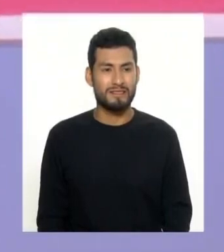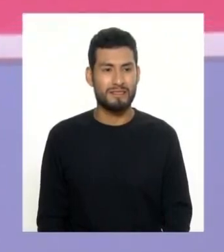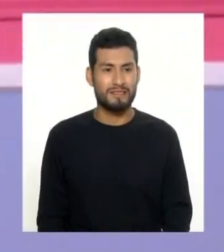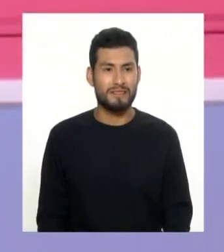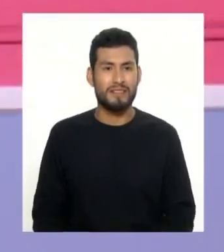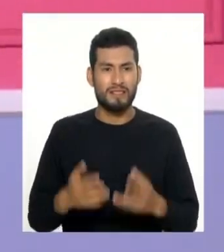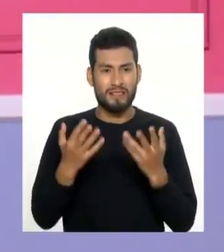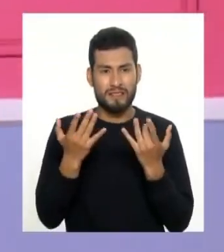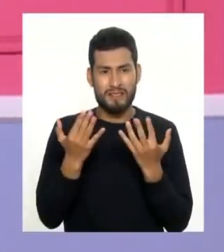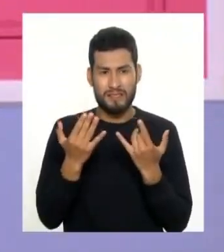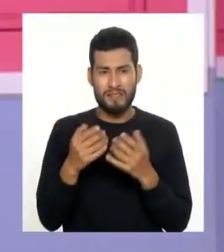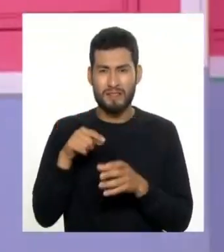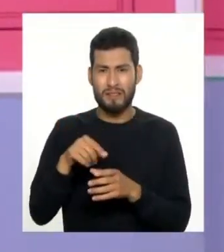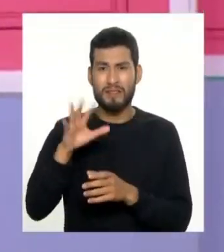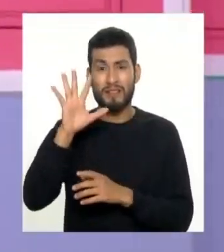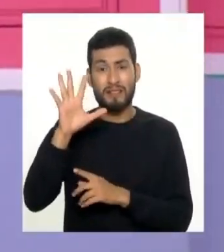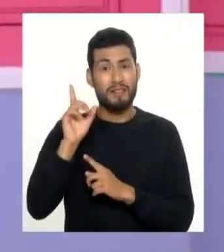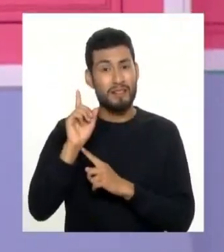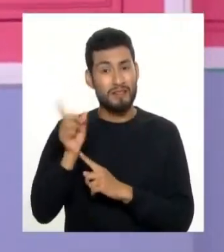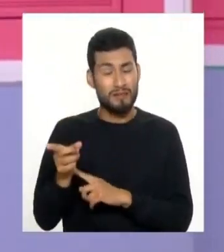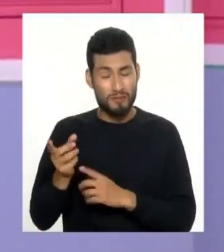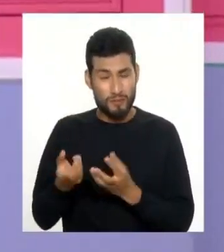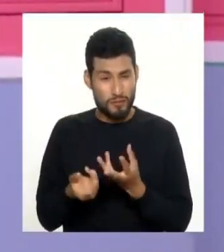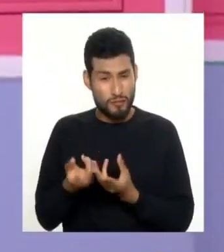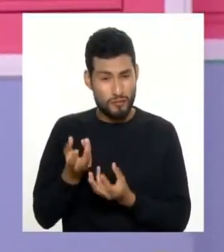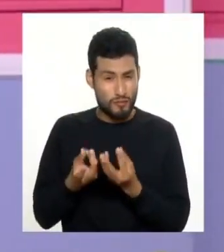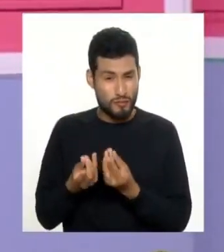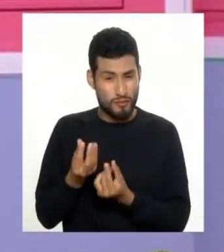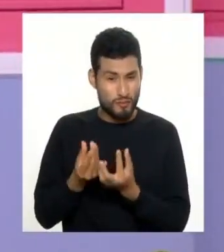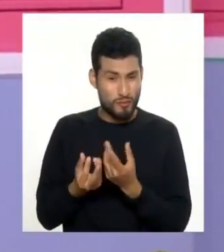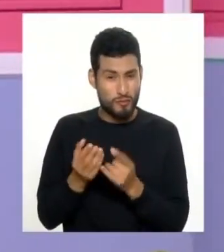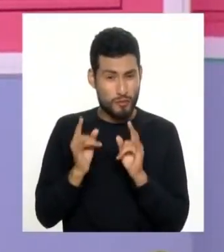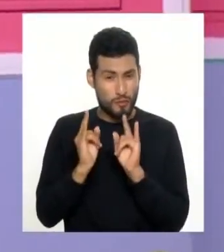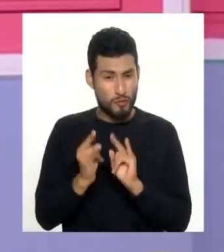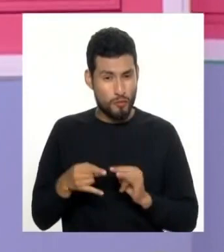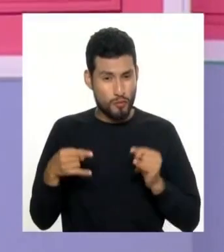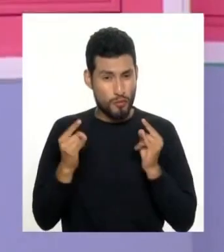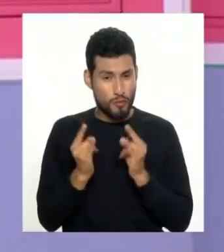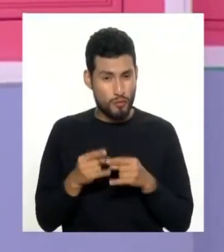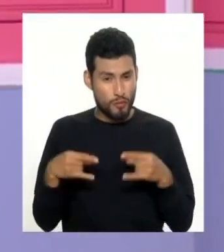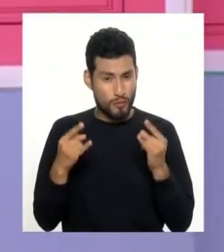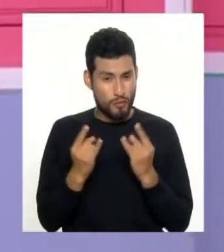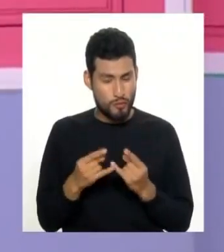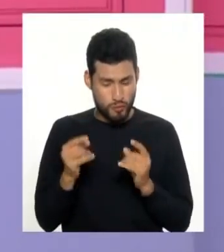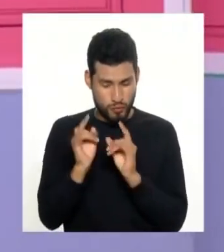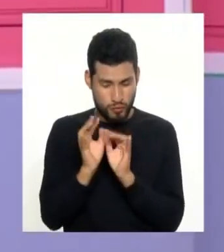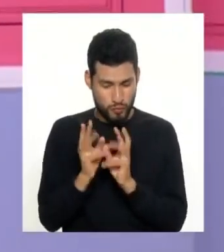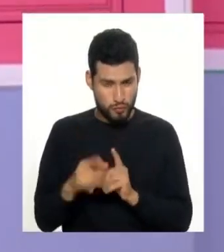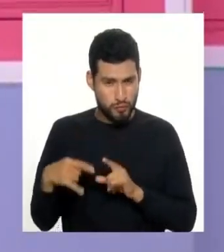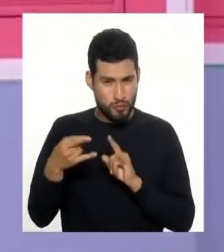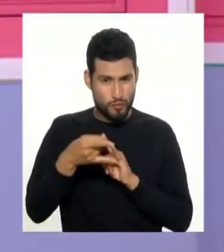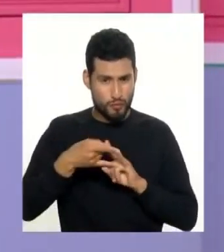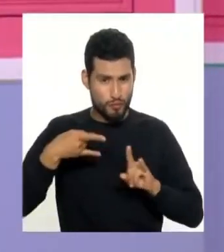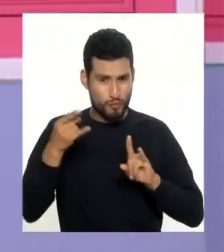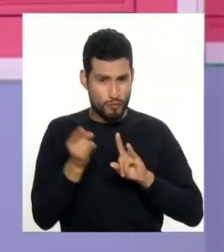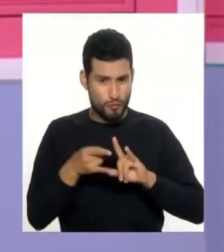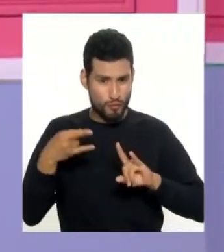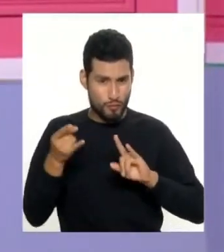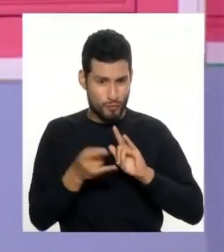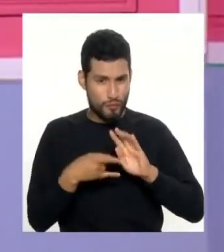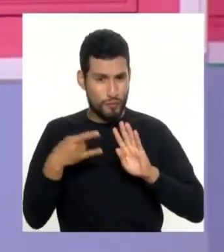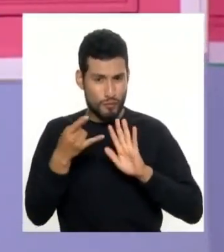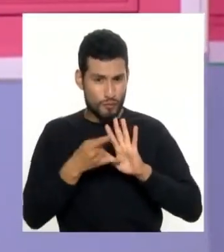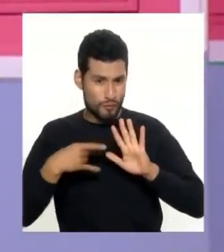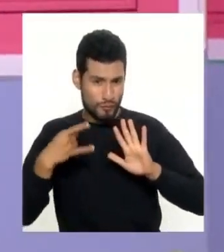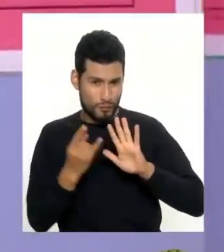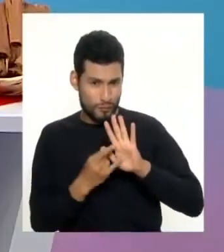Dejamos reposar 5 minutos para que el agua caliente extraiga los componentes, ¿no? Las biomoléculas, los metabolitos secundarios